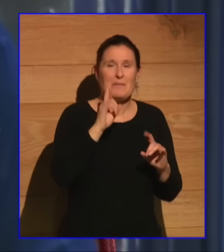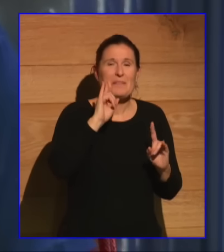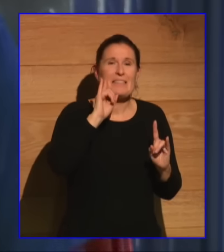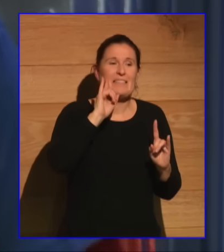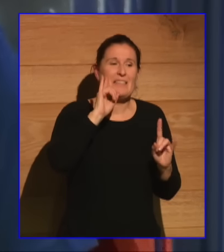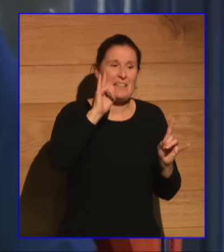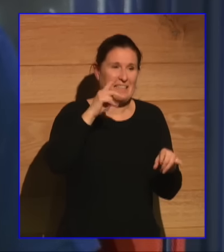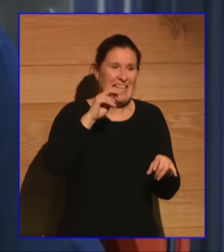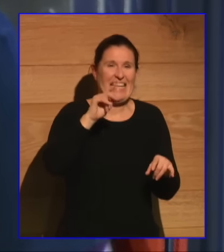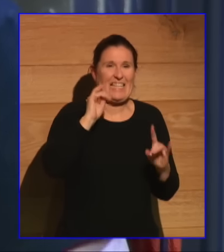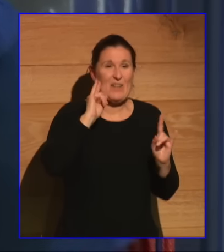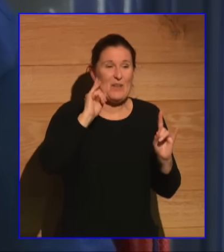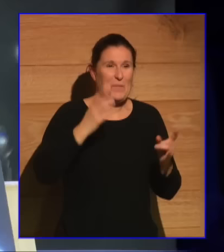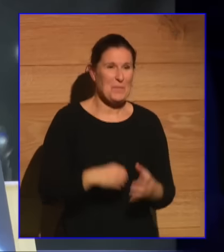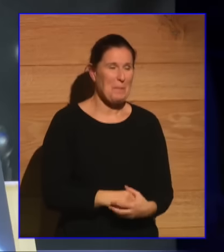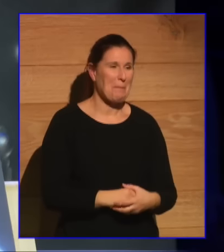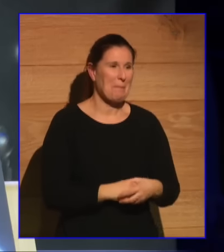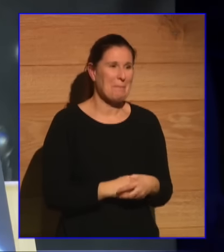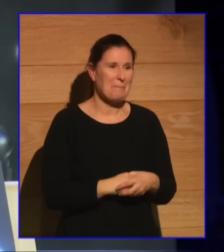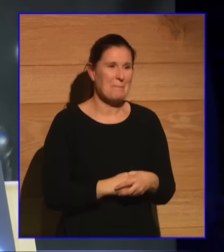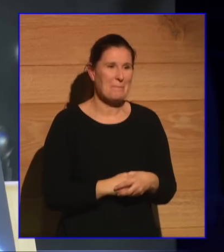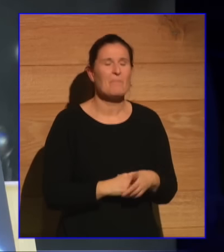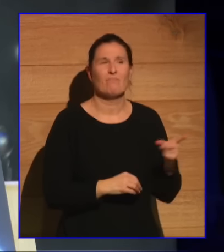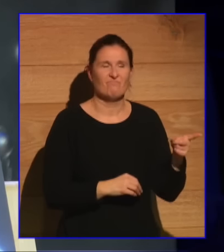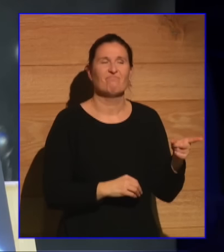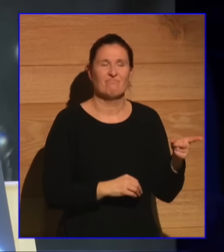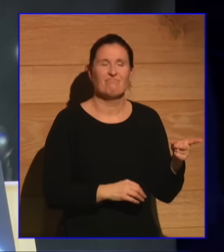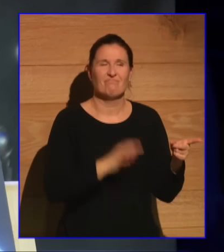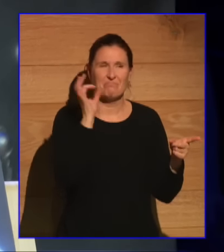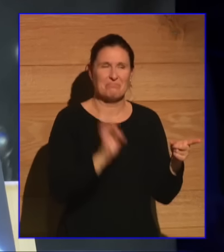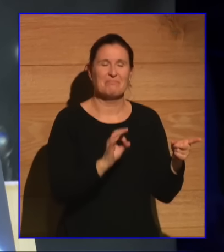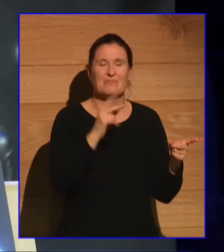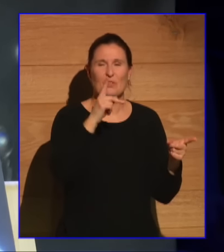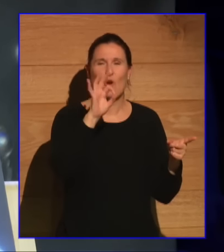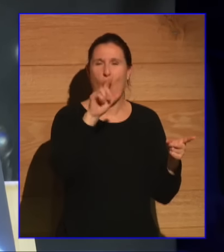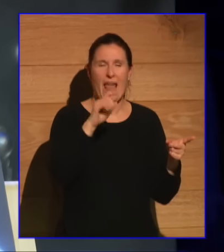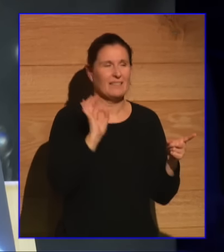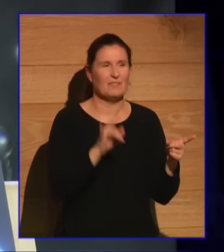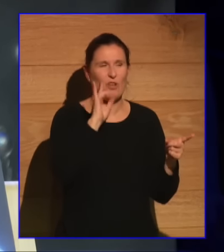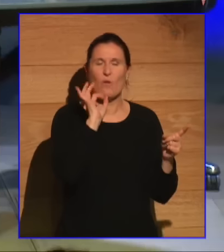¿Ah? Sí. Yo a priori habría dicho, es un koala, pero no.